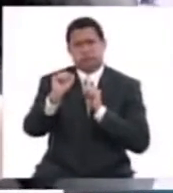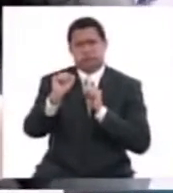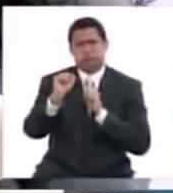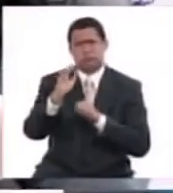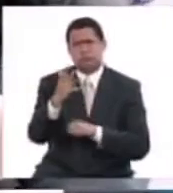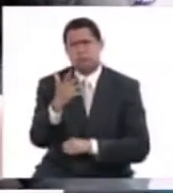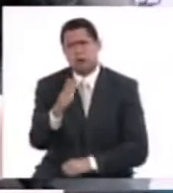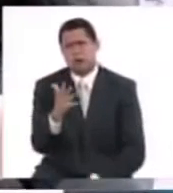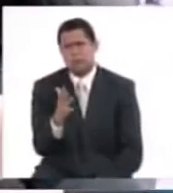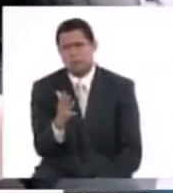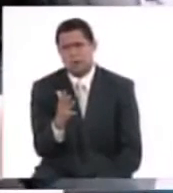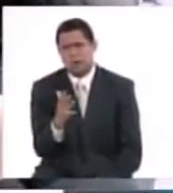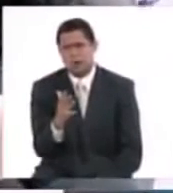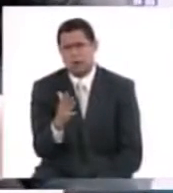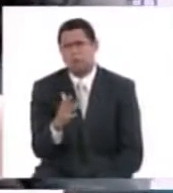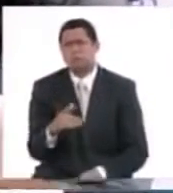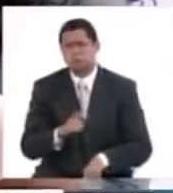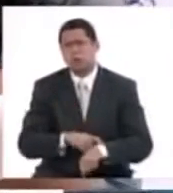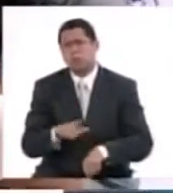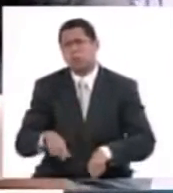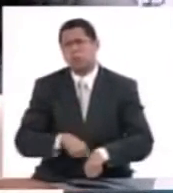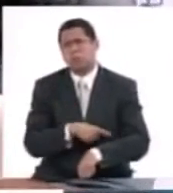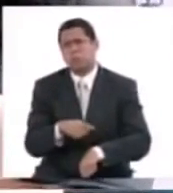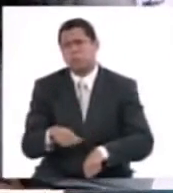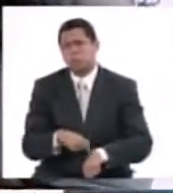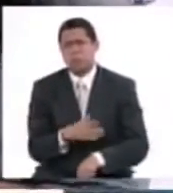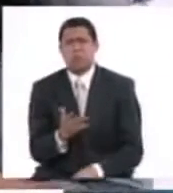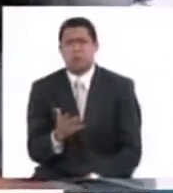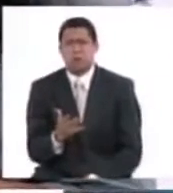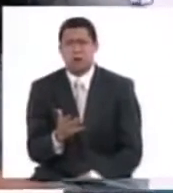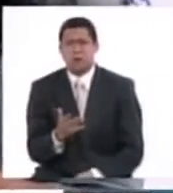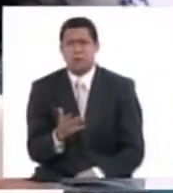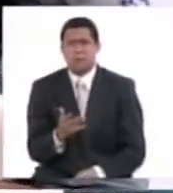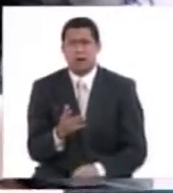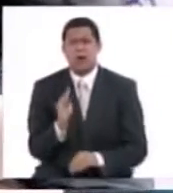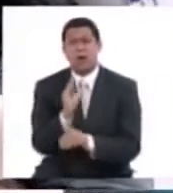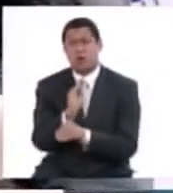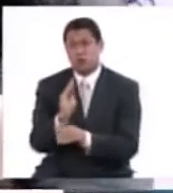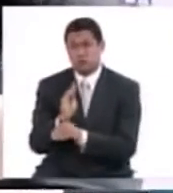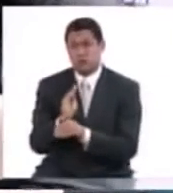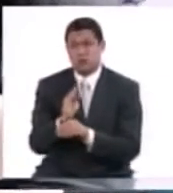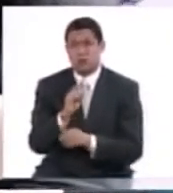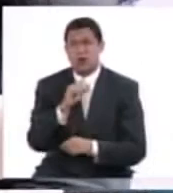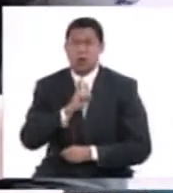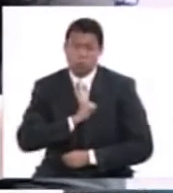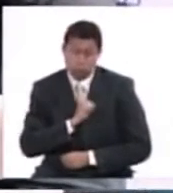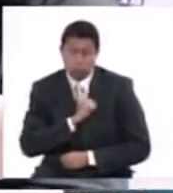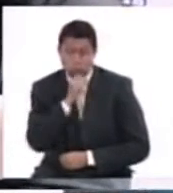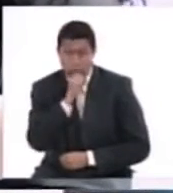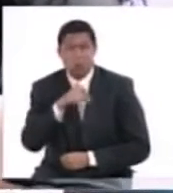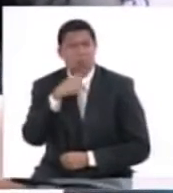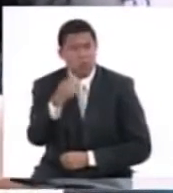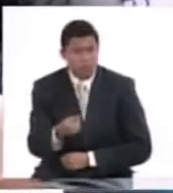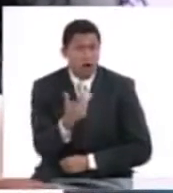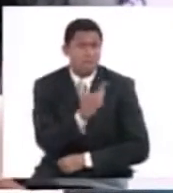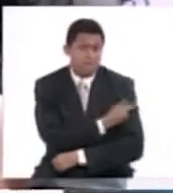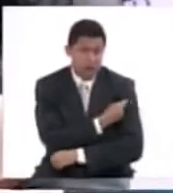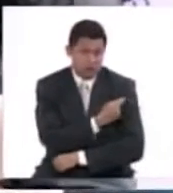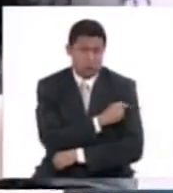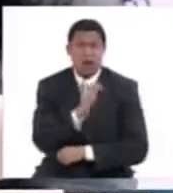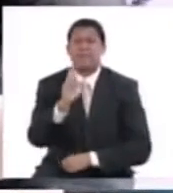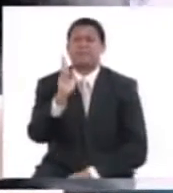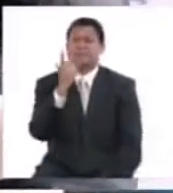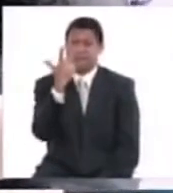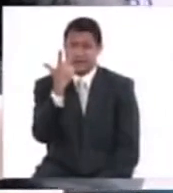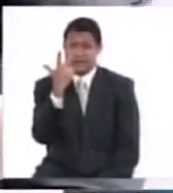durar suficiente tiempo que lo va a proteger contra tosferina. Si posteriormente fue vacunado con la triple